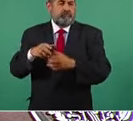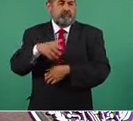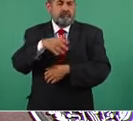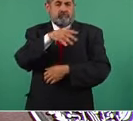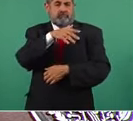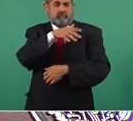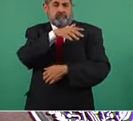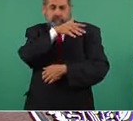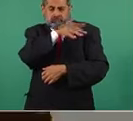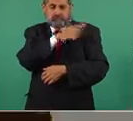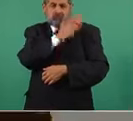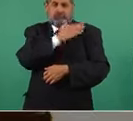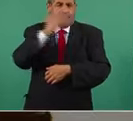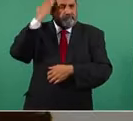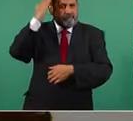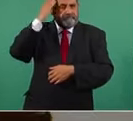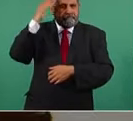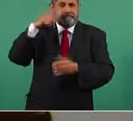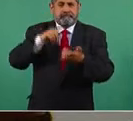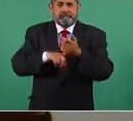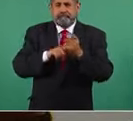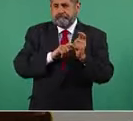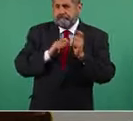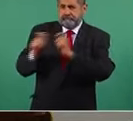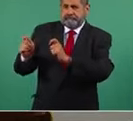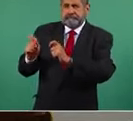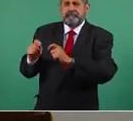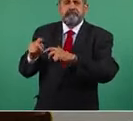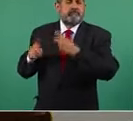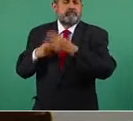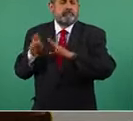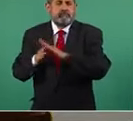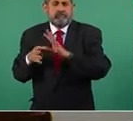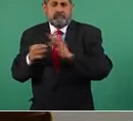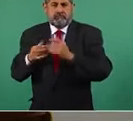de la Guardia Nacional, a quien le cedo el uso de la palabra.